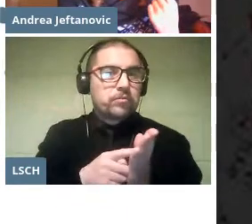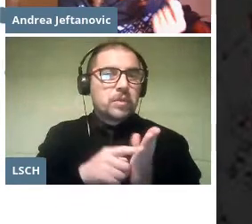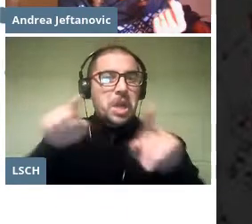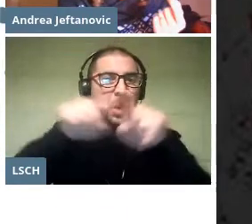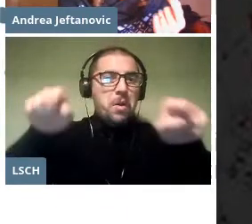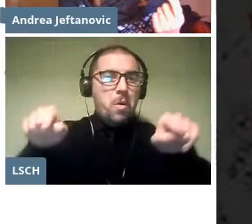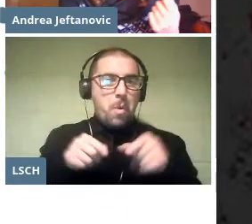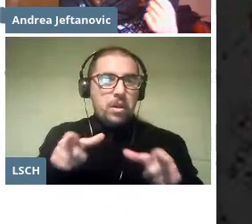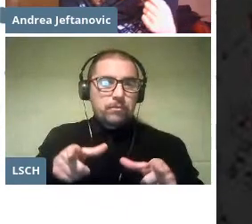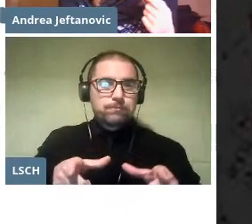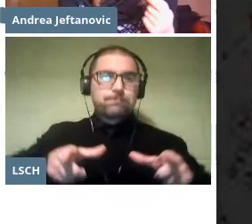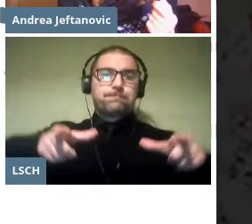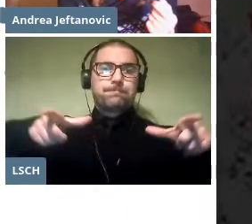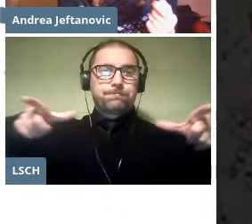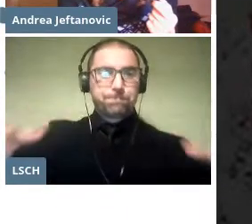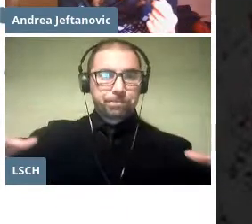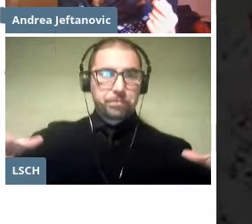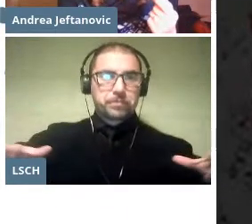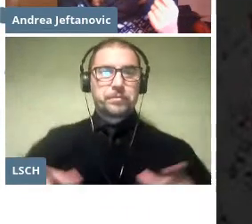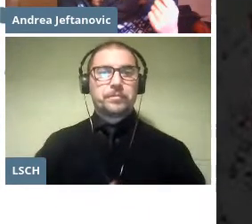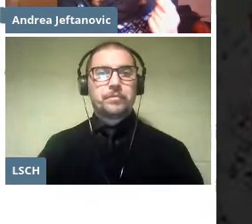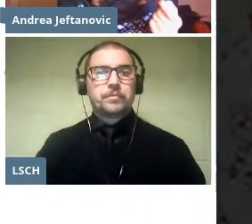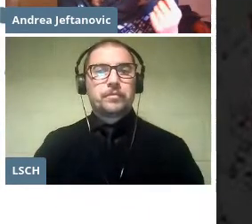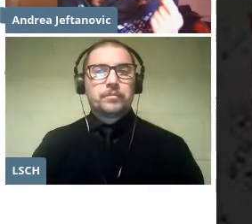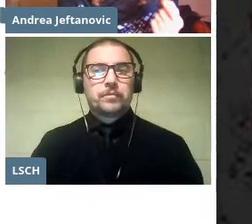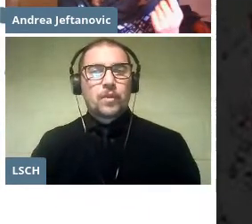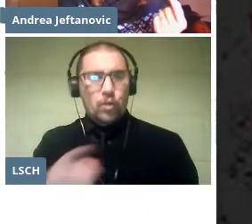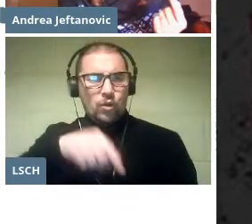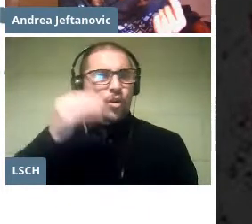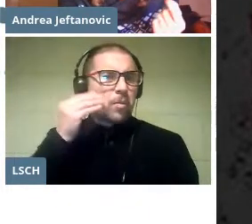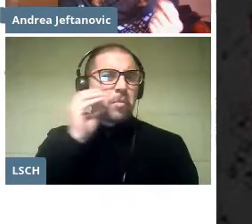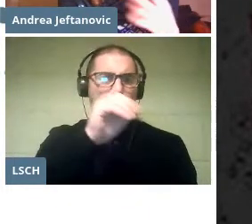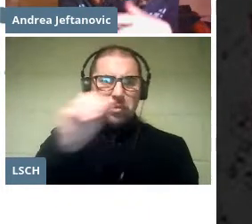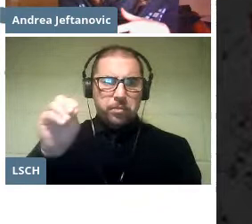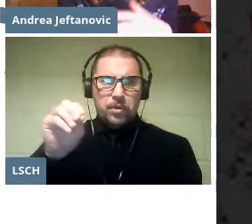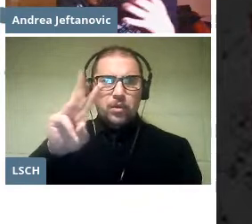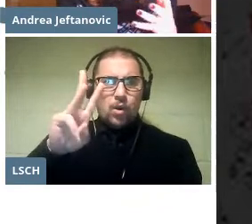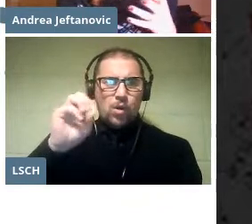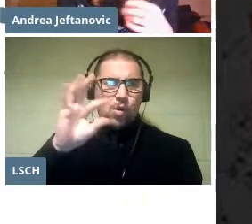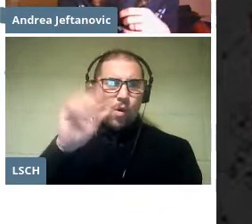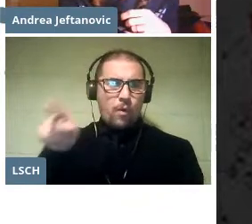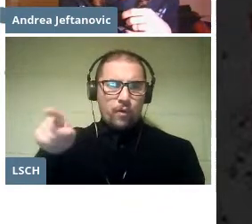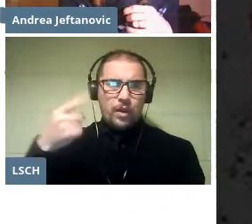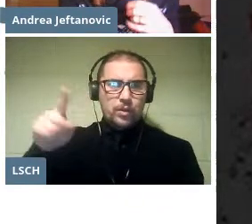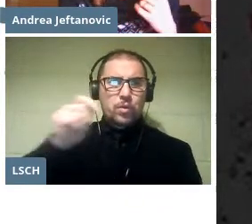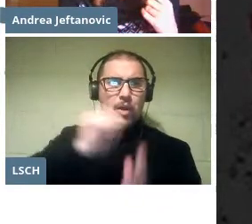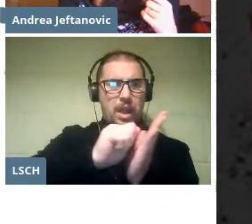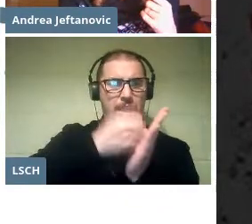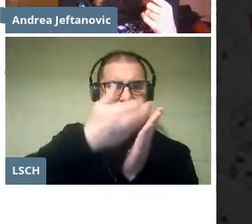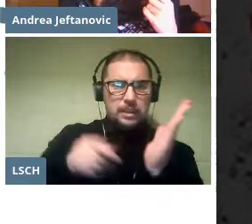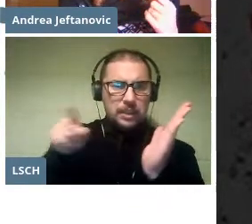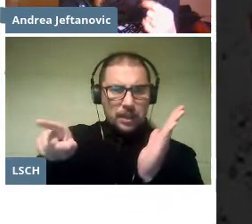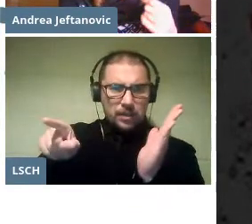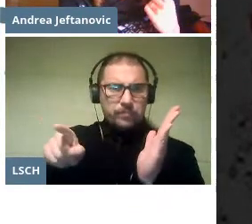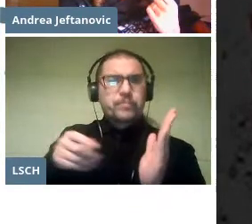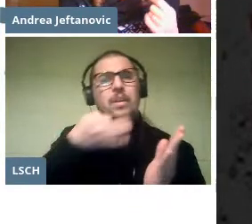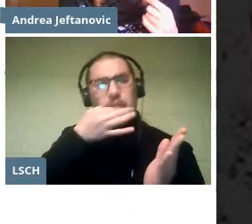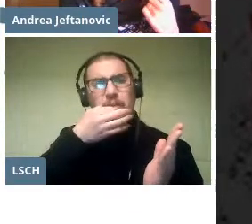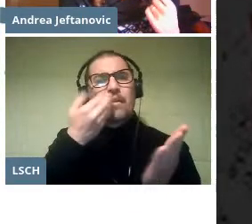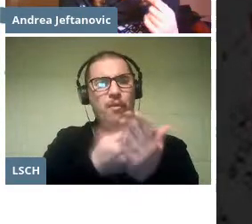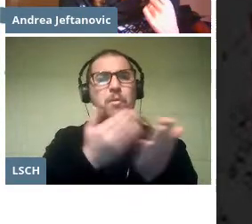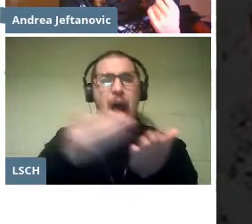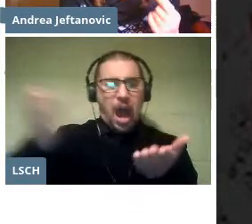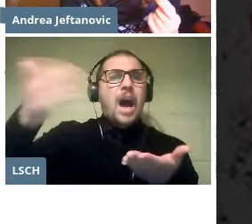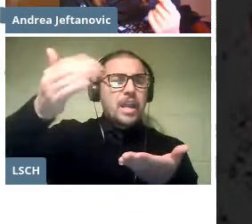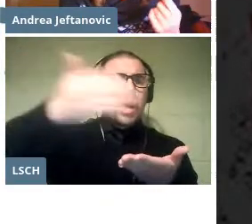cuarto extraterritorial. Recordemos que Virginia Woolf, en su ensayo homónimo, formulaba un llamado a las